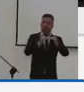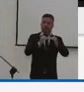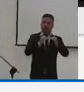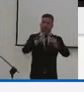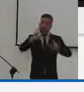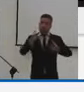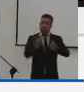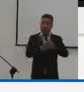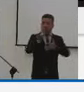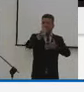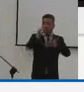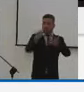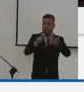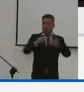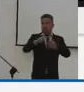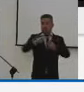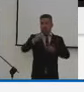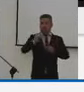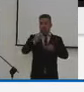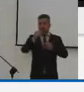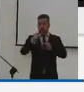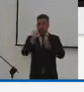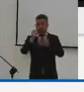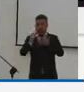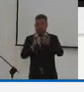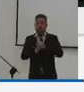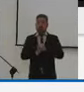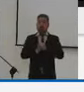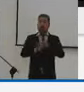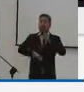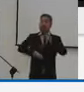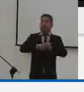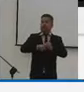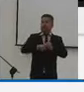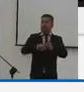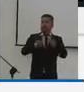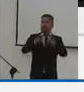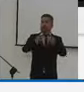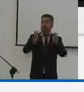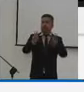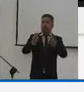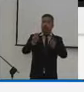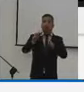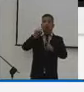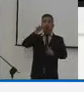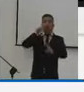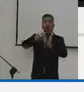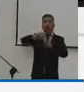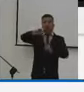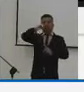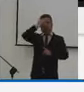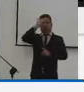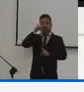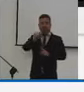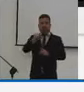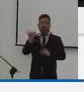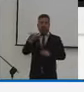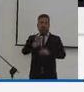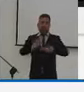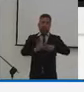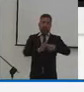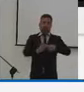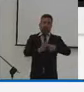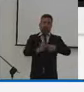la equidad e inclusión, entre otros principios. Pero también nos habla de unos objetivos rectores,